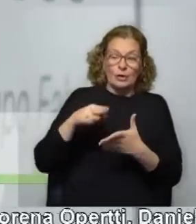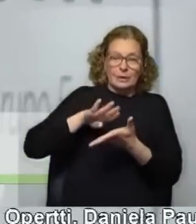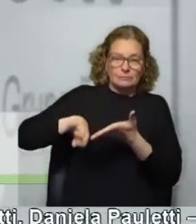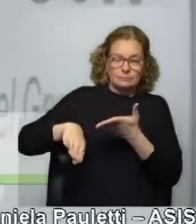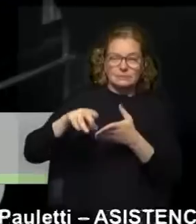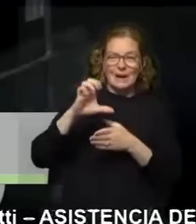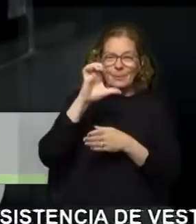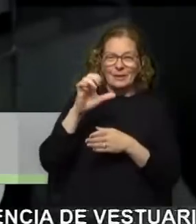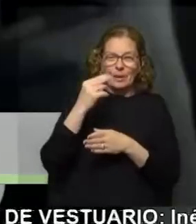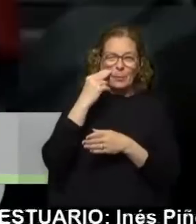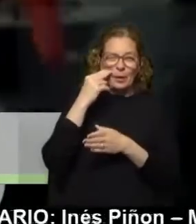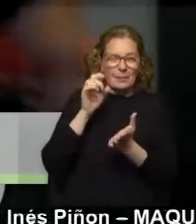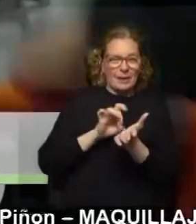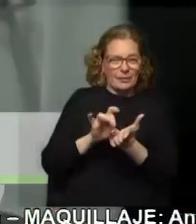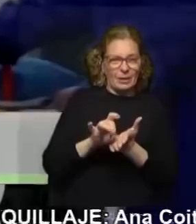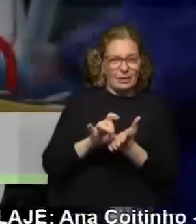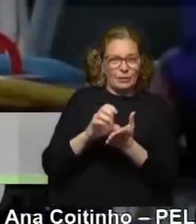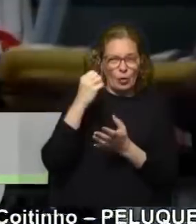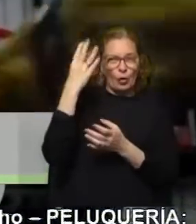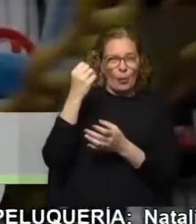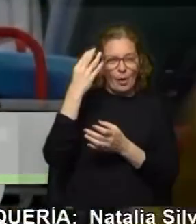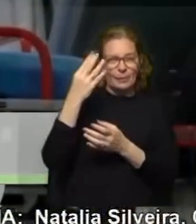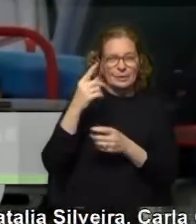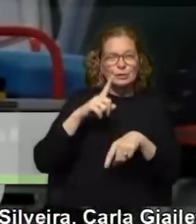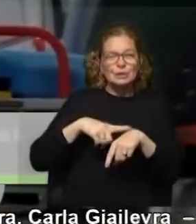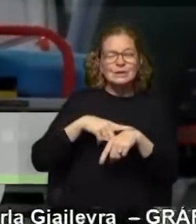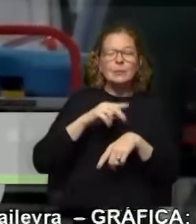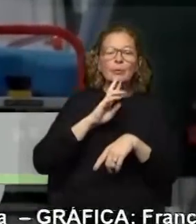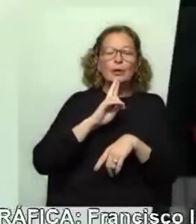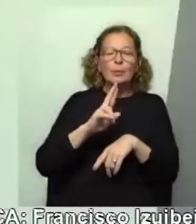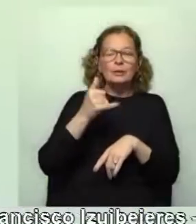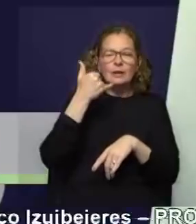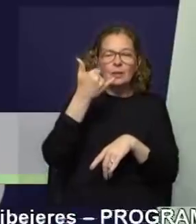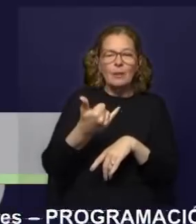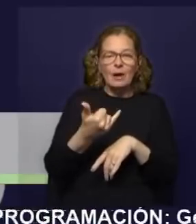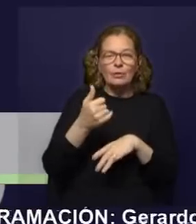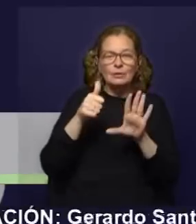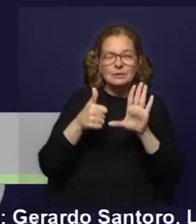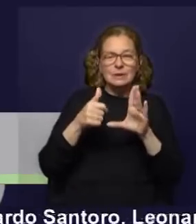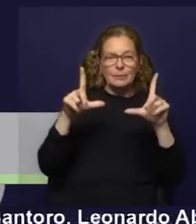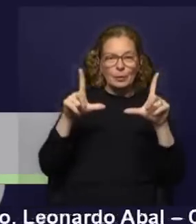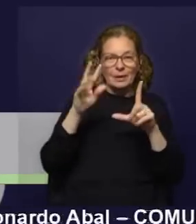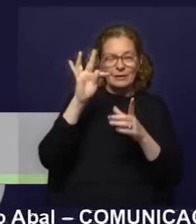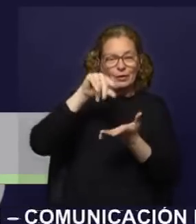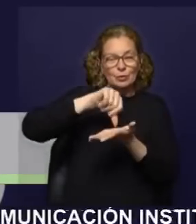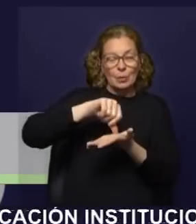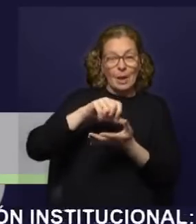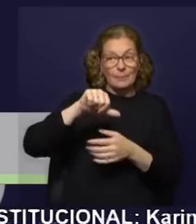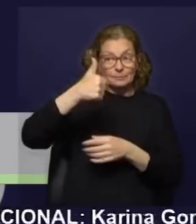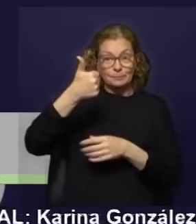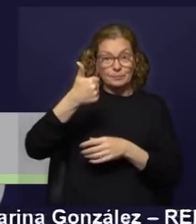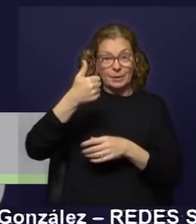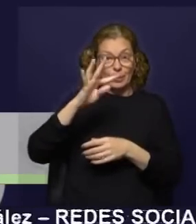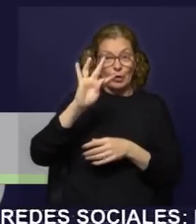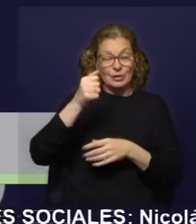la empresa que afectan la calidad del servicio de la emergencia móvil y los tiempos de respuesta a los llamados seis programas de tv ciudad fueron nominados a los